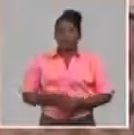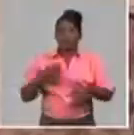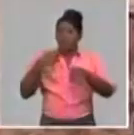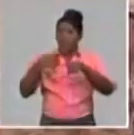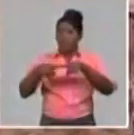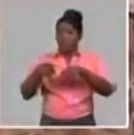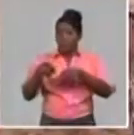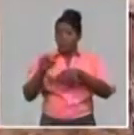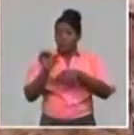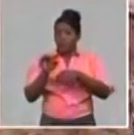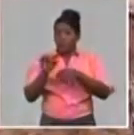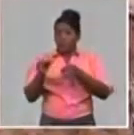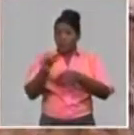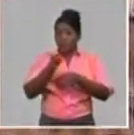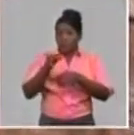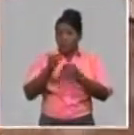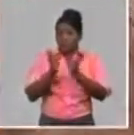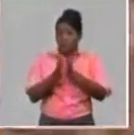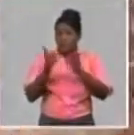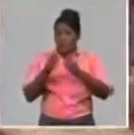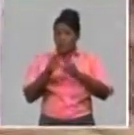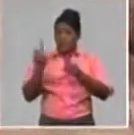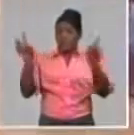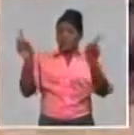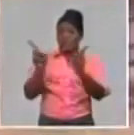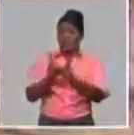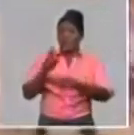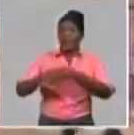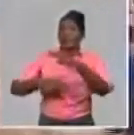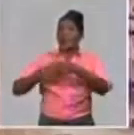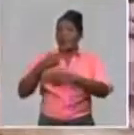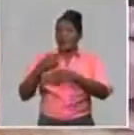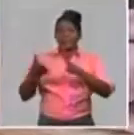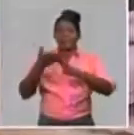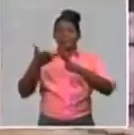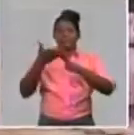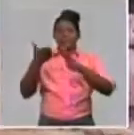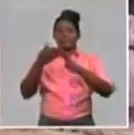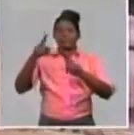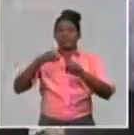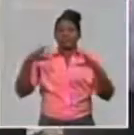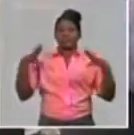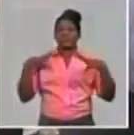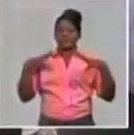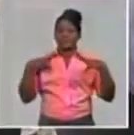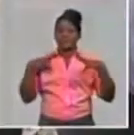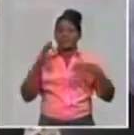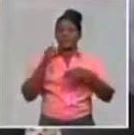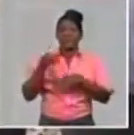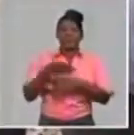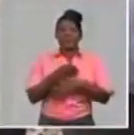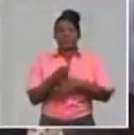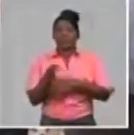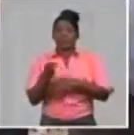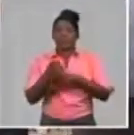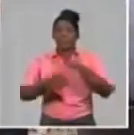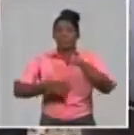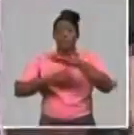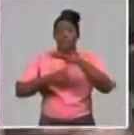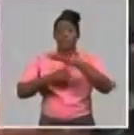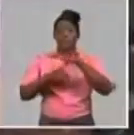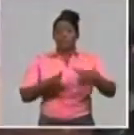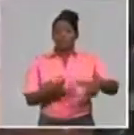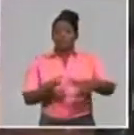destacan inversiones que tienen como fin asegurar el desarrollo turístico. Durante un recorrido del presidente del Instituto Nacional de Recursos